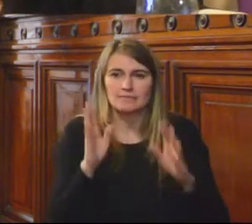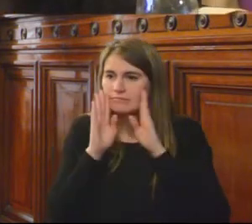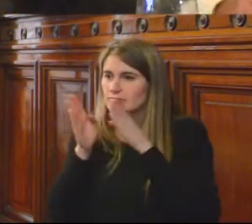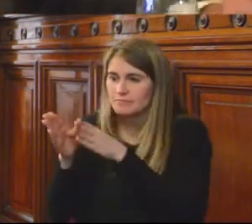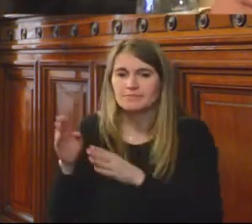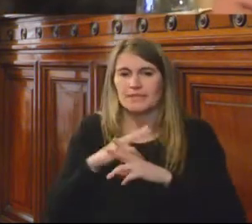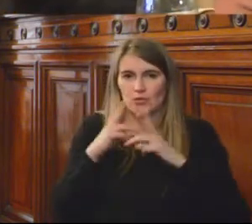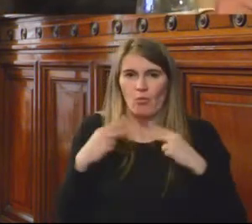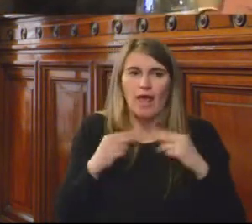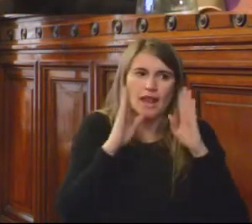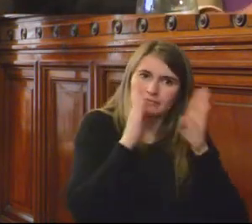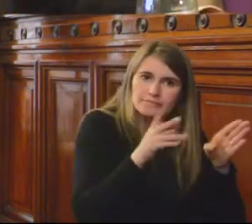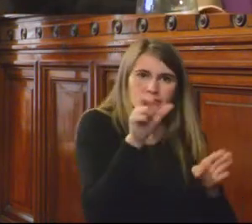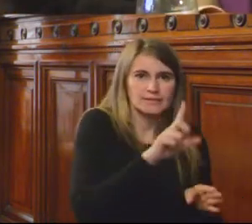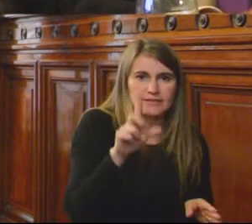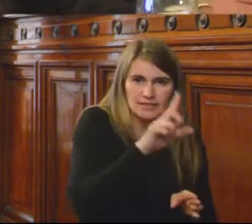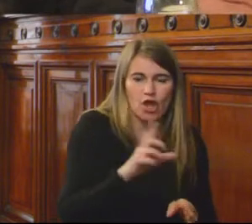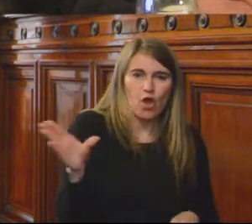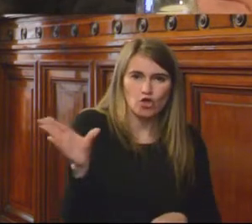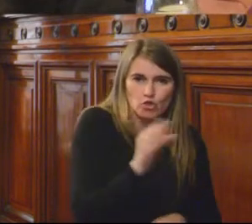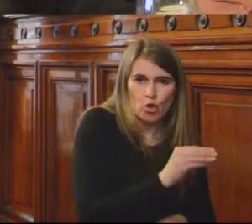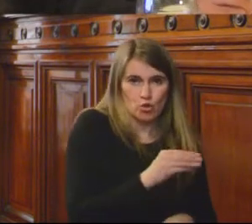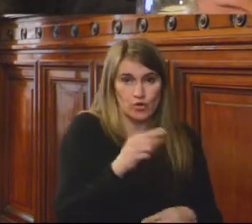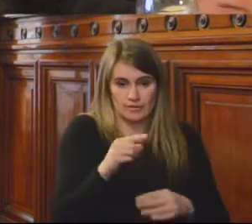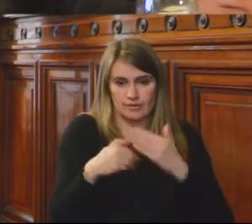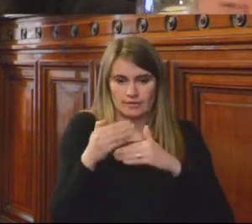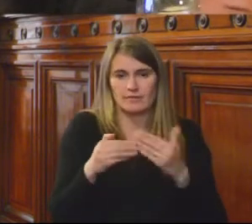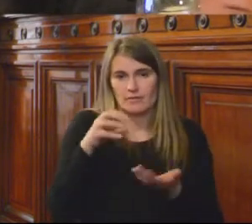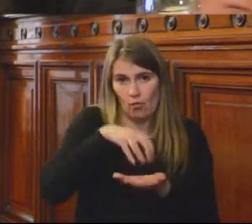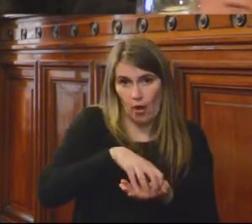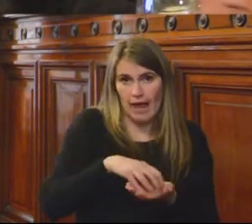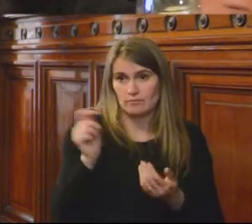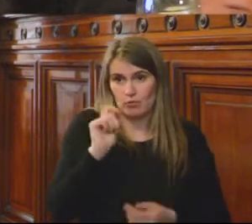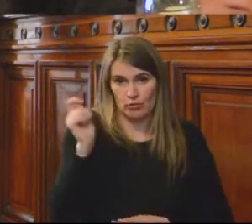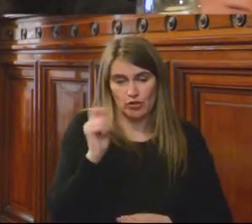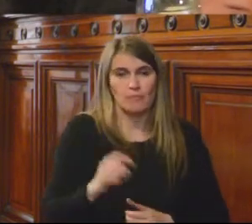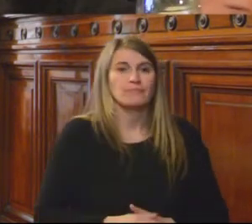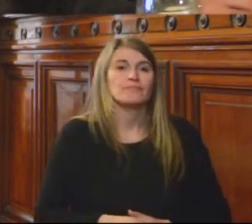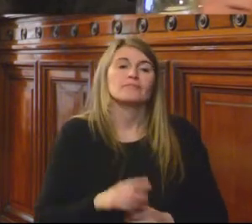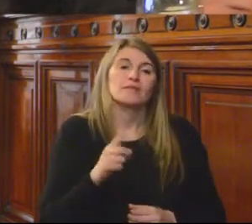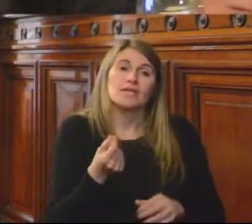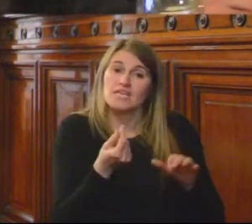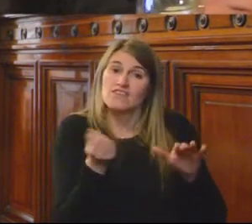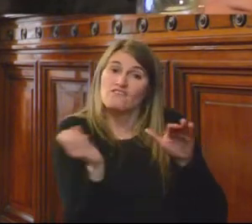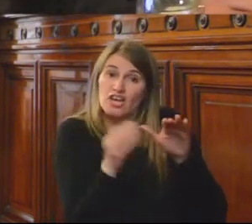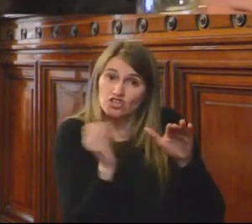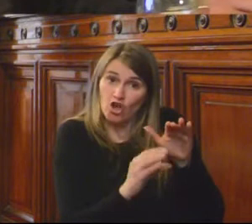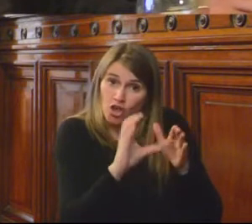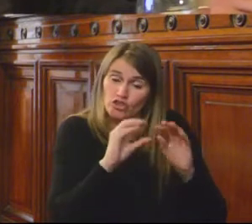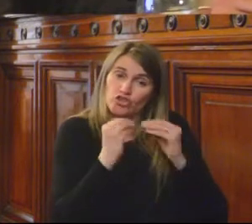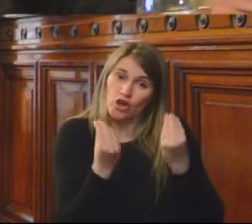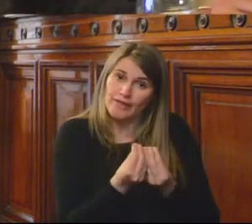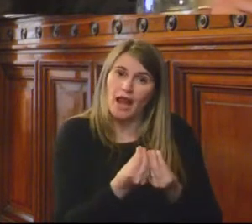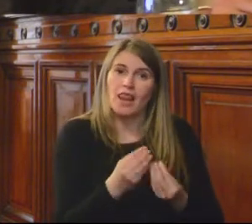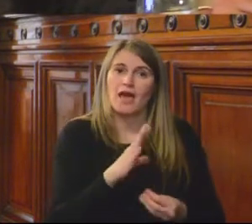como actividades de la mano con el Poder Popular organizado desarrolladas en espacios públicos. De la inversión total antes mencionada, es importante destacar que se han dirigido